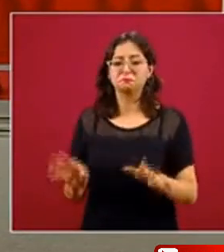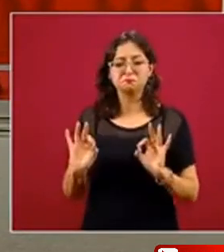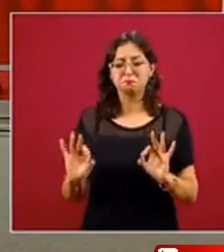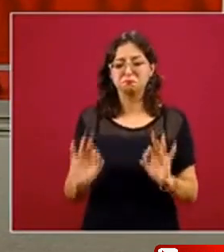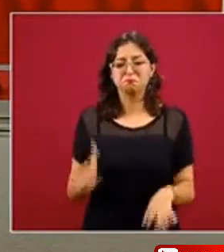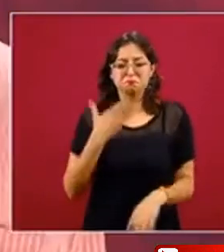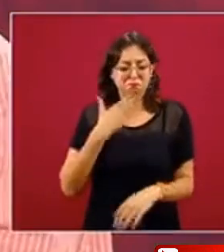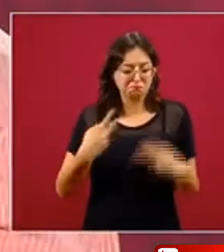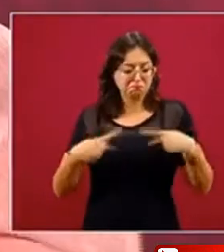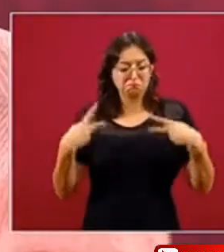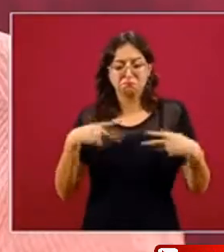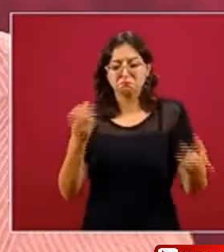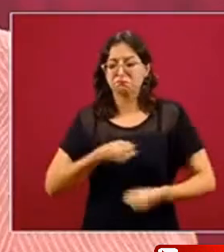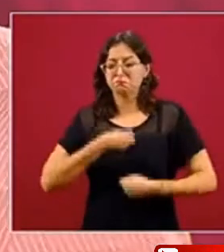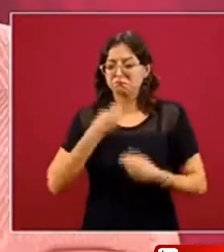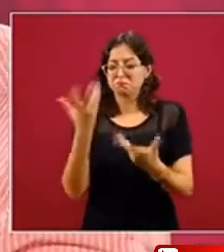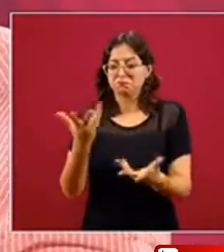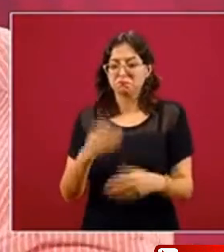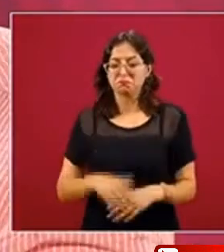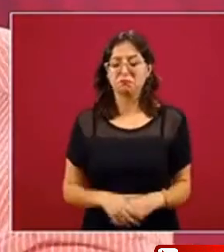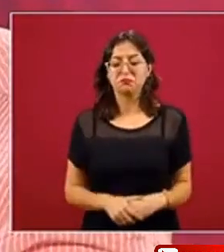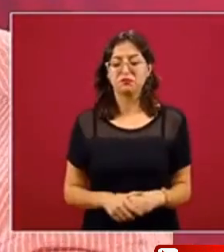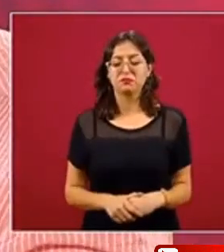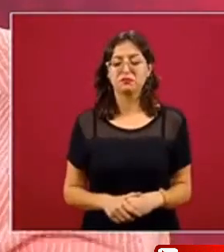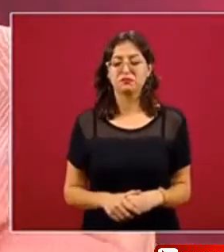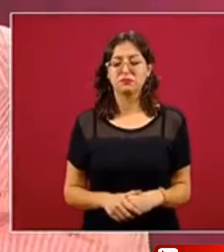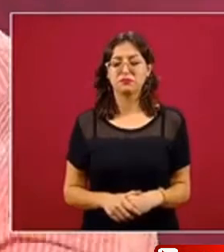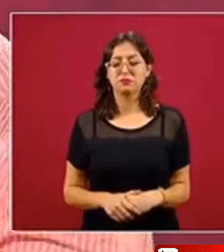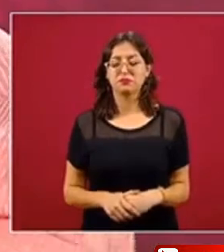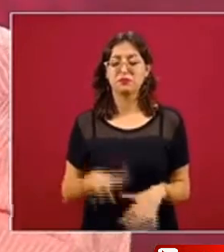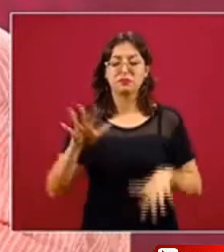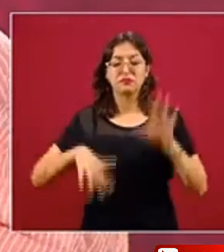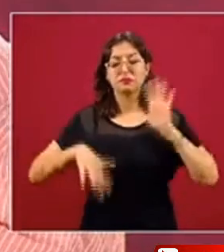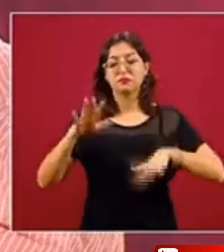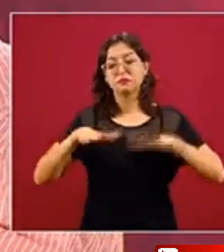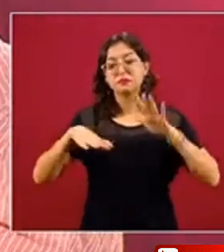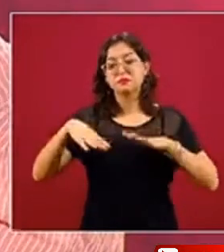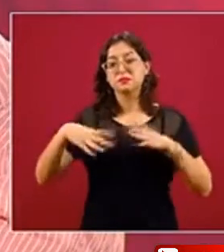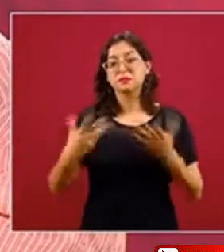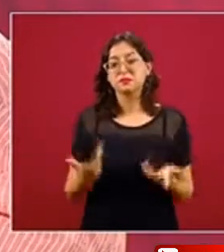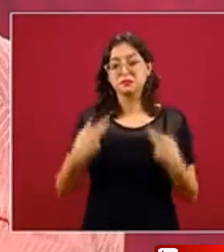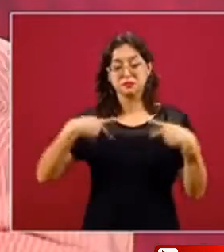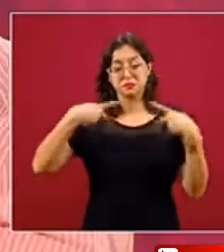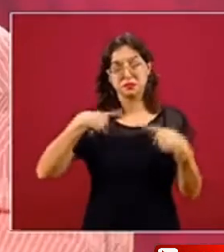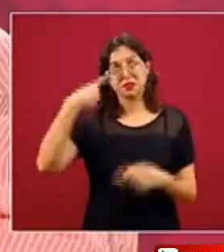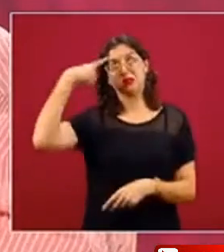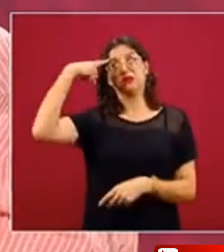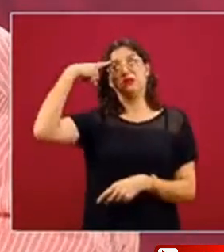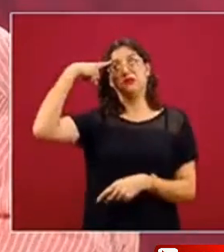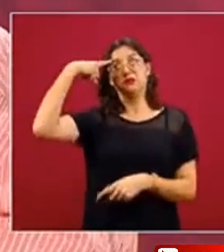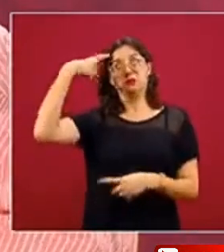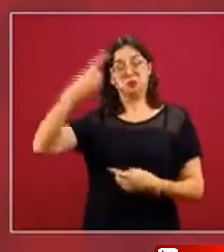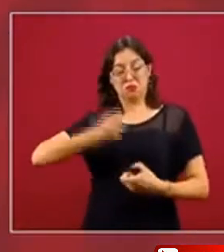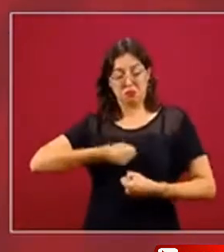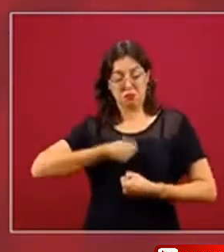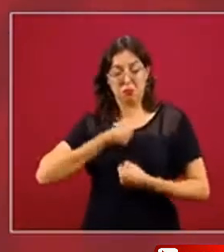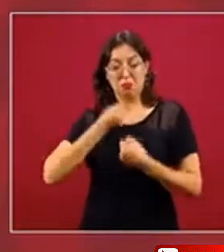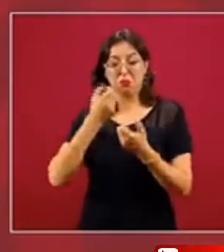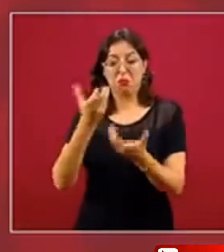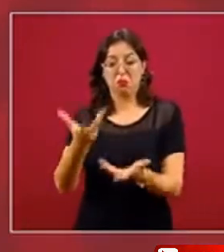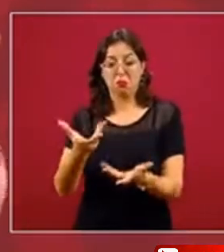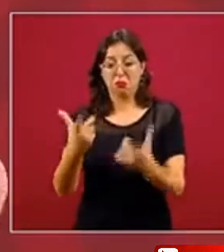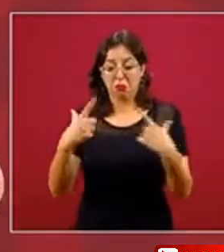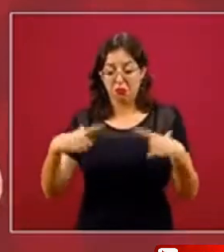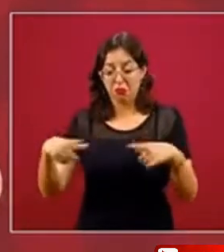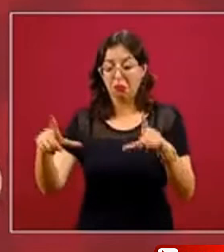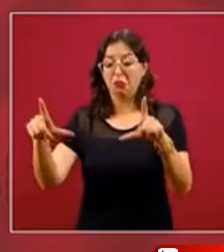que la gente se exprese. A veces la gente se expresa porque tiene una idea que comunicar y la idea puede ser